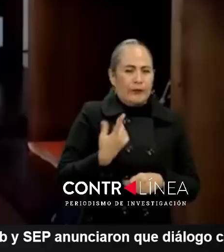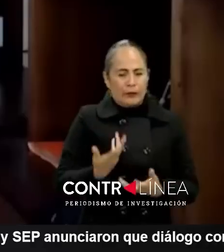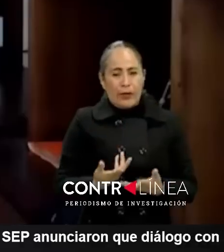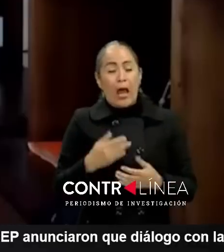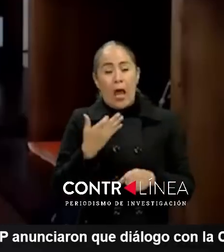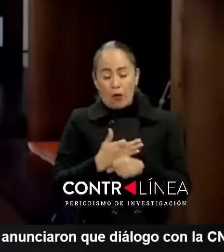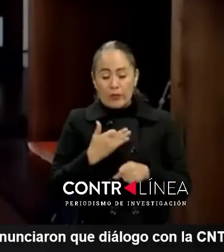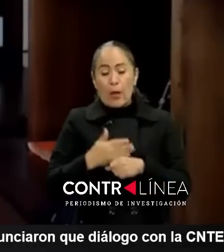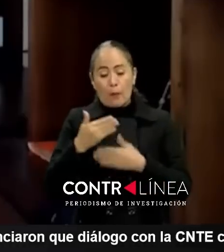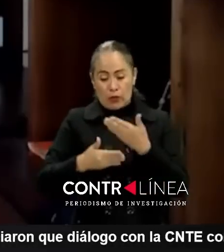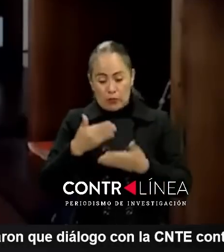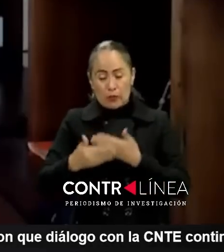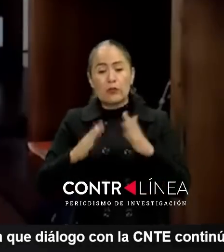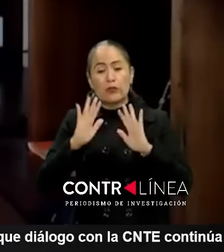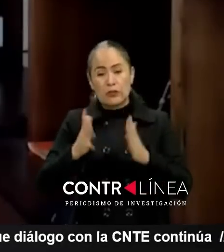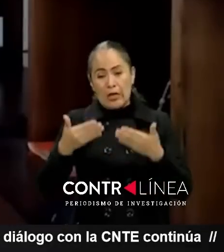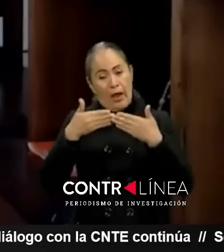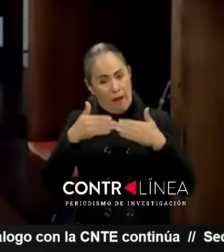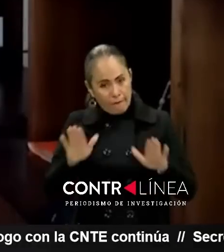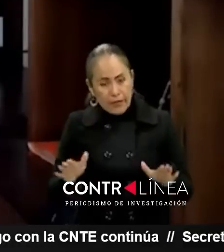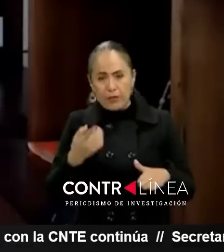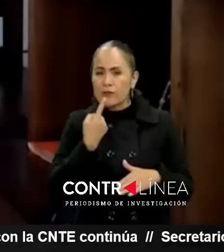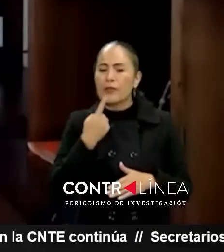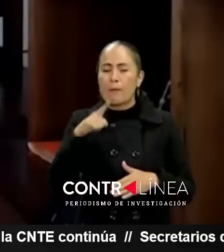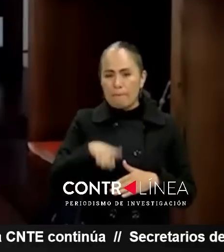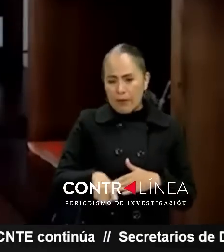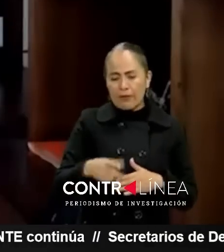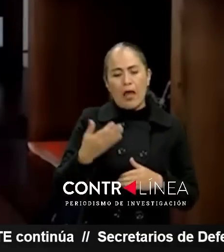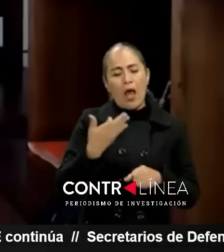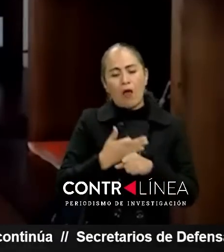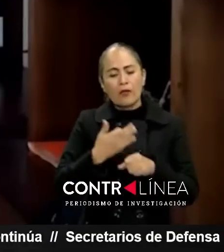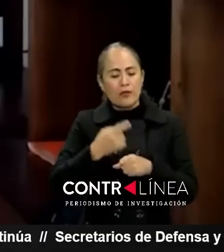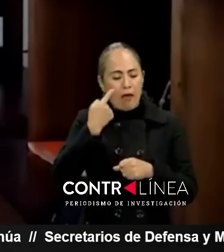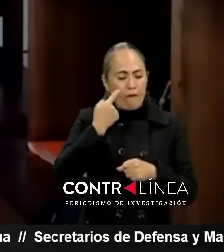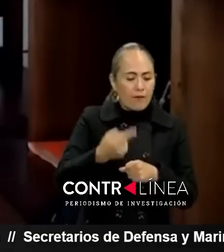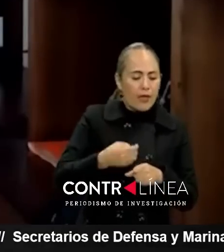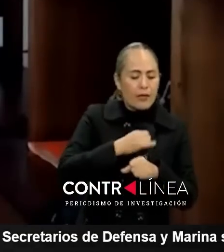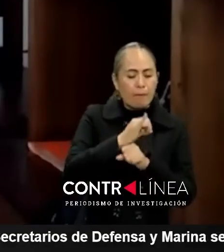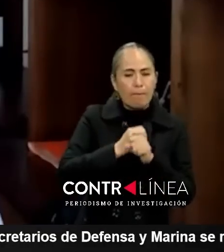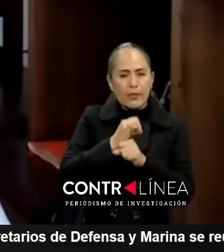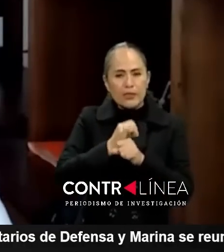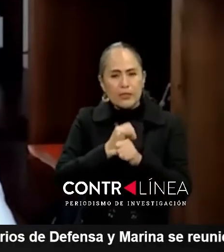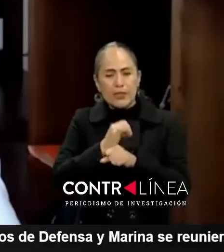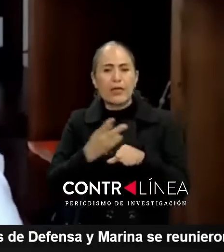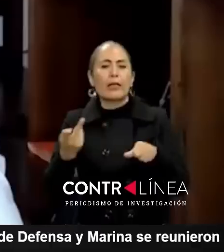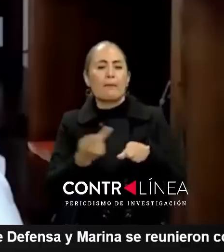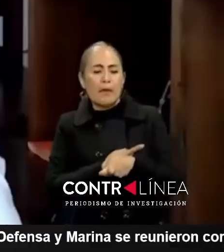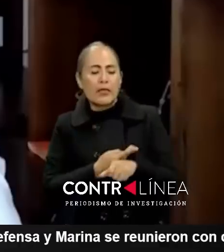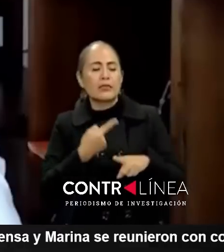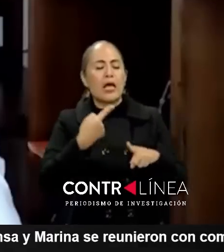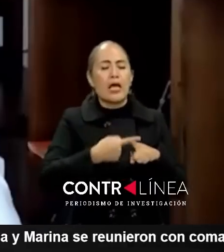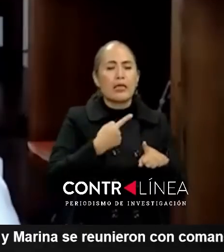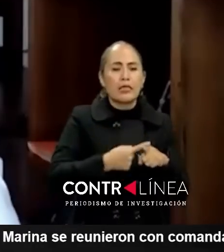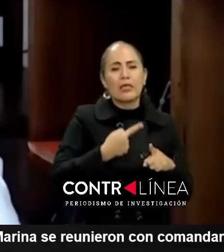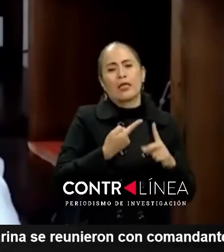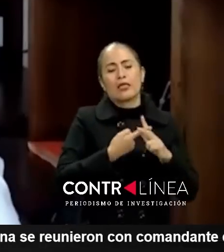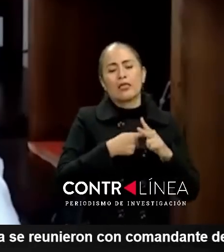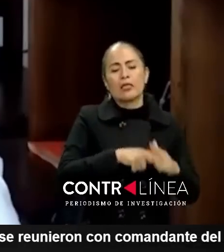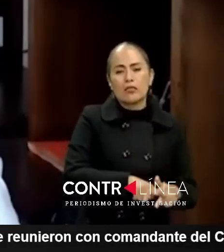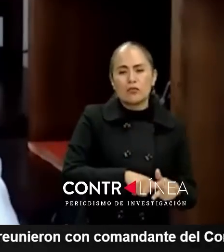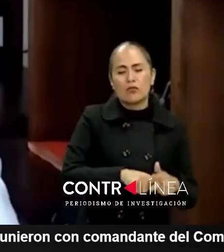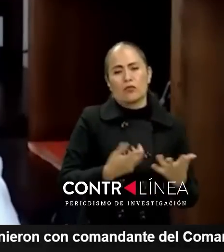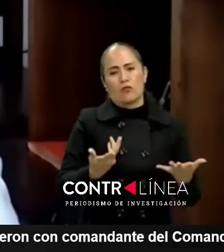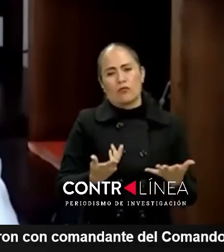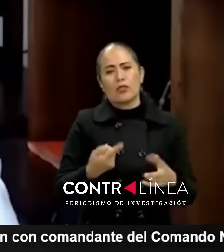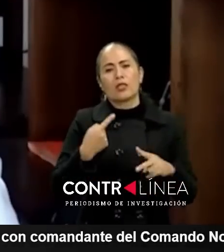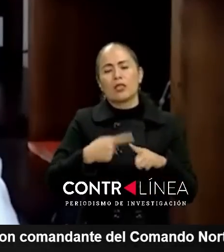que ya se encuentran abiertos y en los que se está llevando a cabo diversas diligencias para conocer el origen de estos acordeones y que se cuenten con